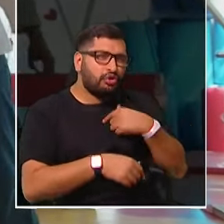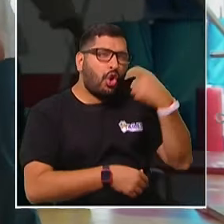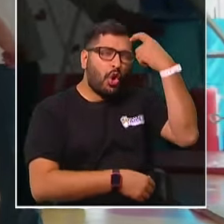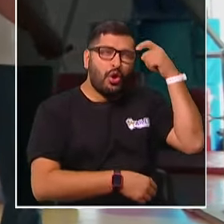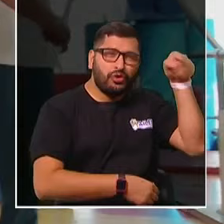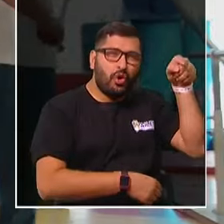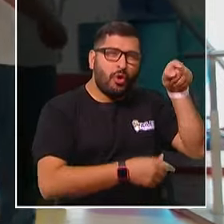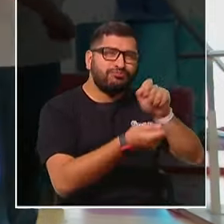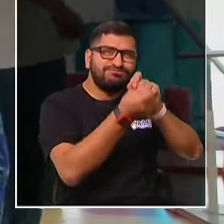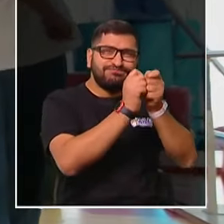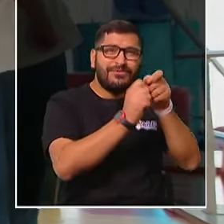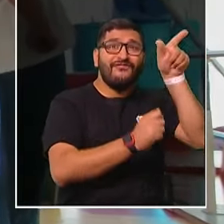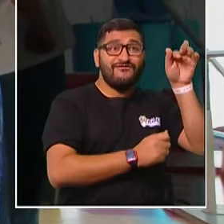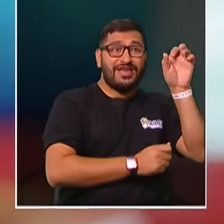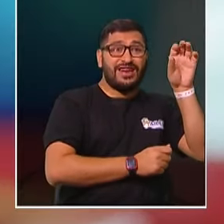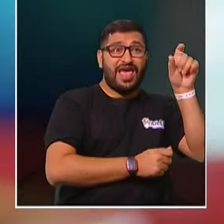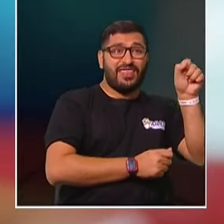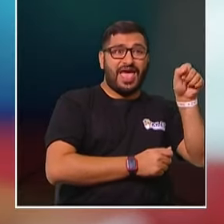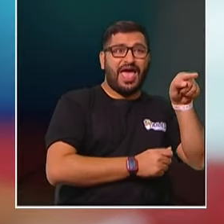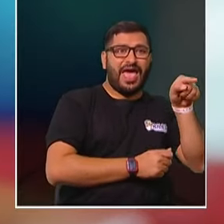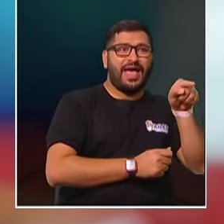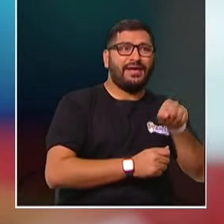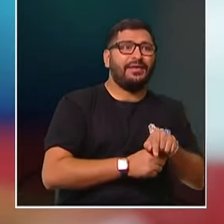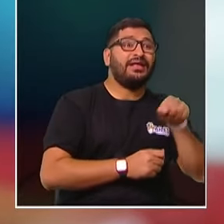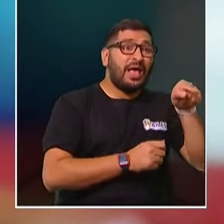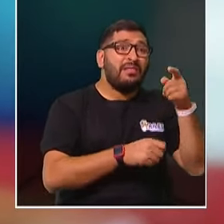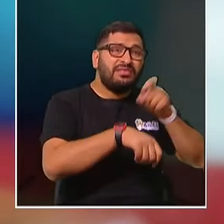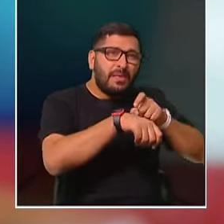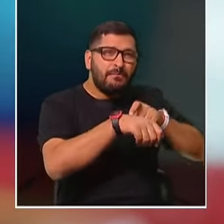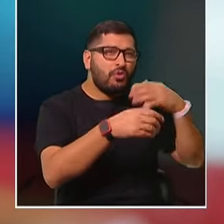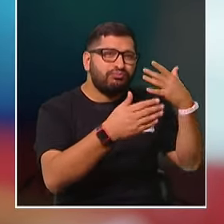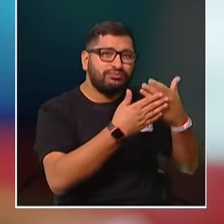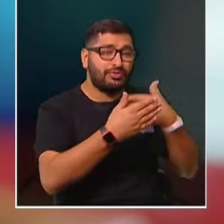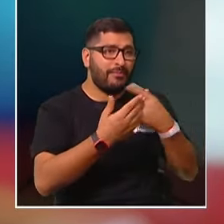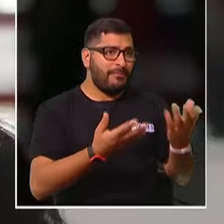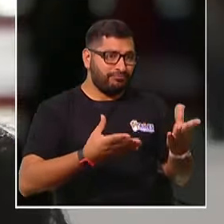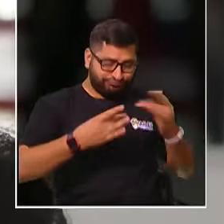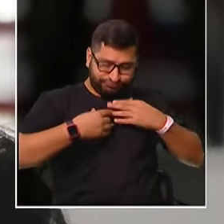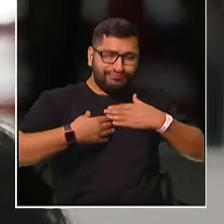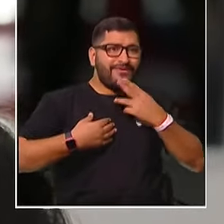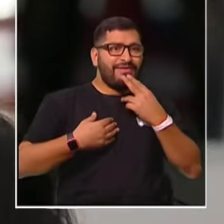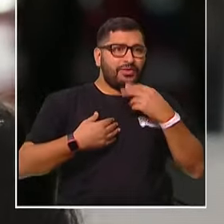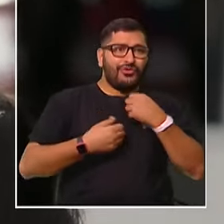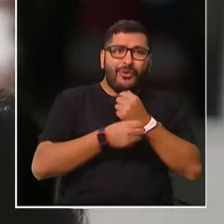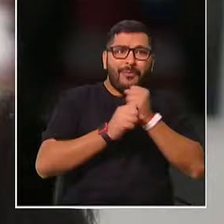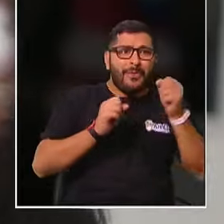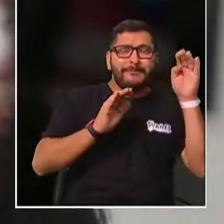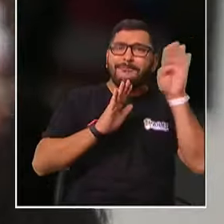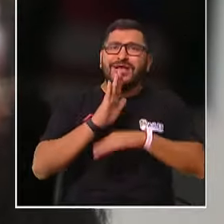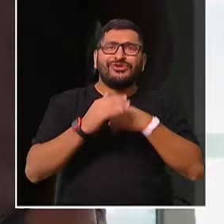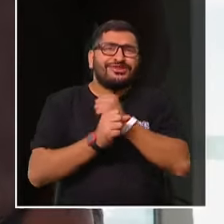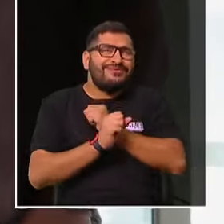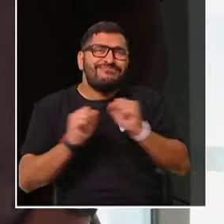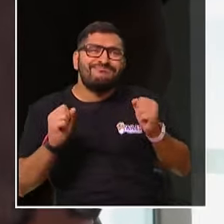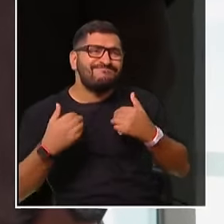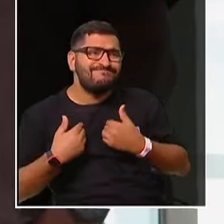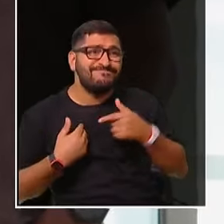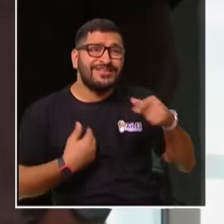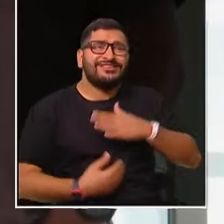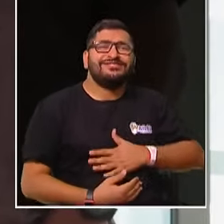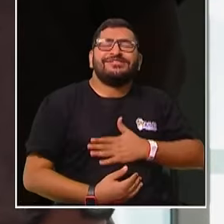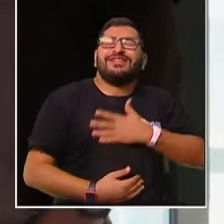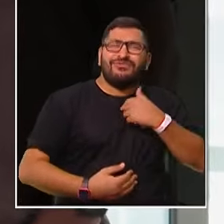creo que es súper loable en la Fernanda es que ella, a pesar de todo lo que le ha tocado vivir, no se siente menos que nadie.